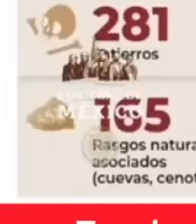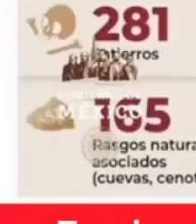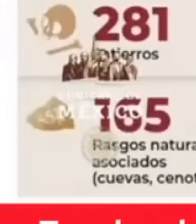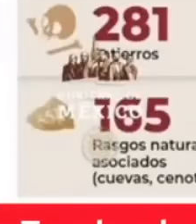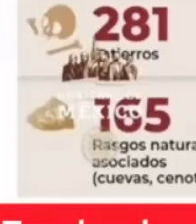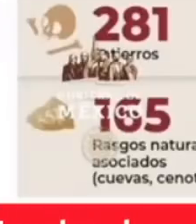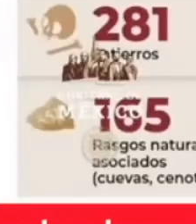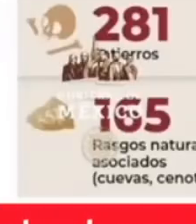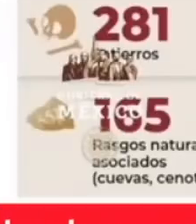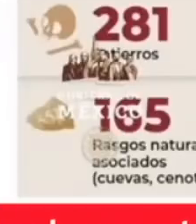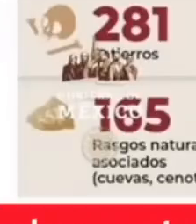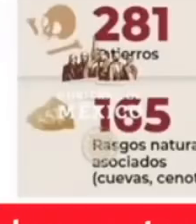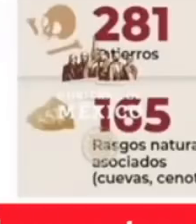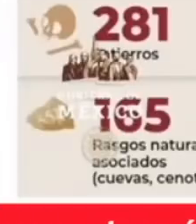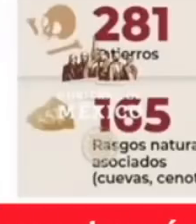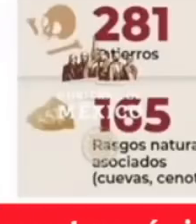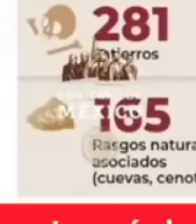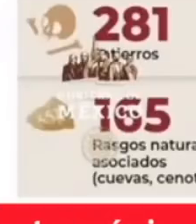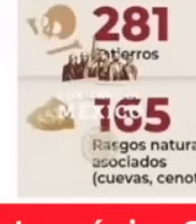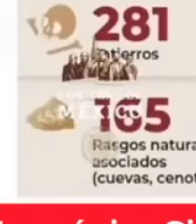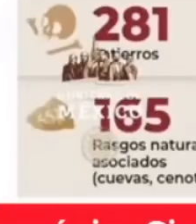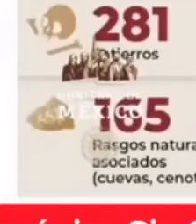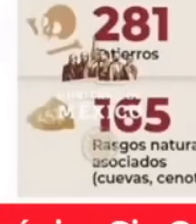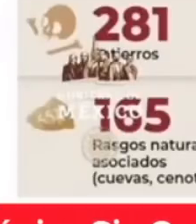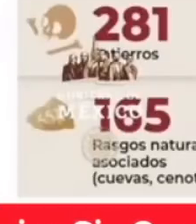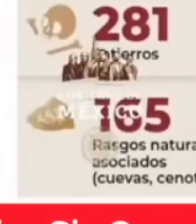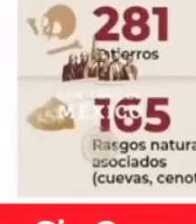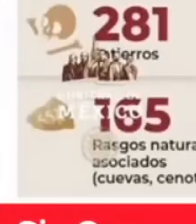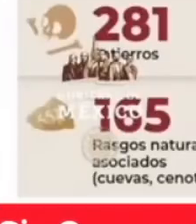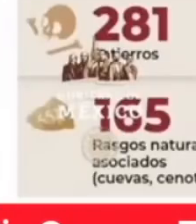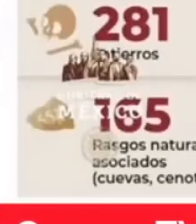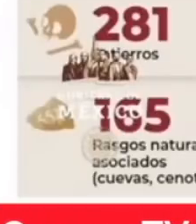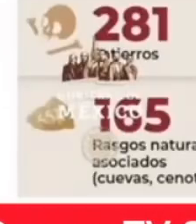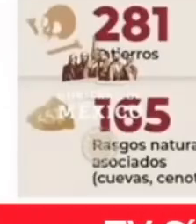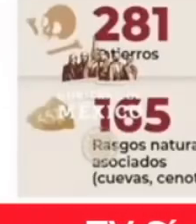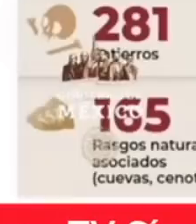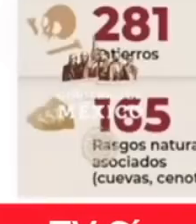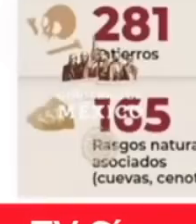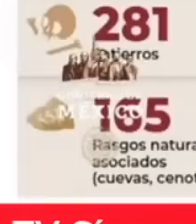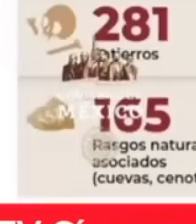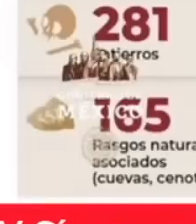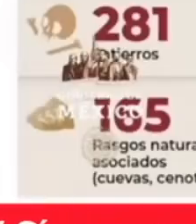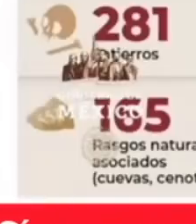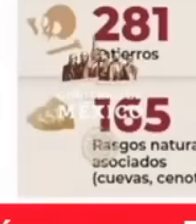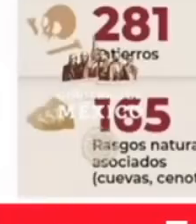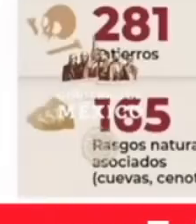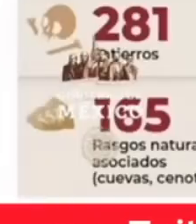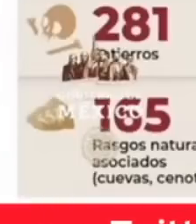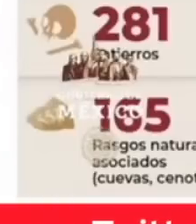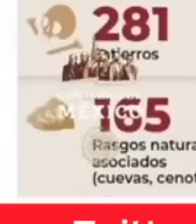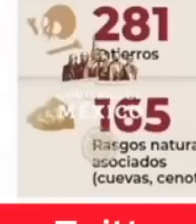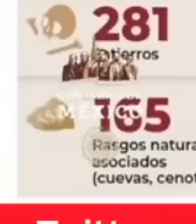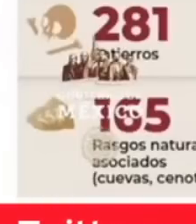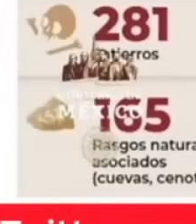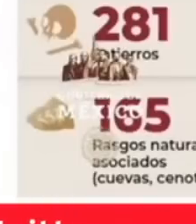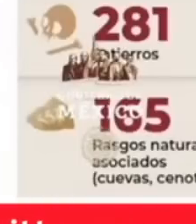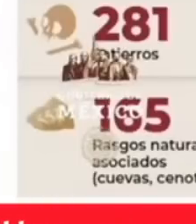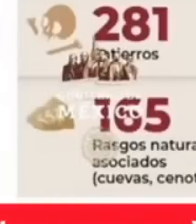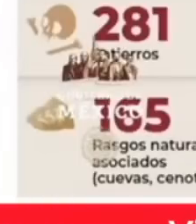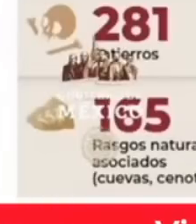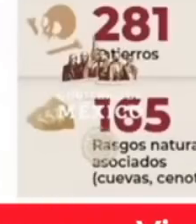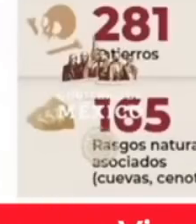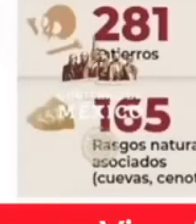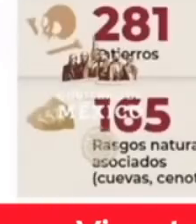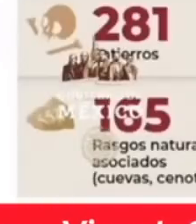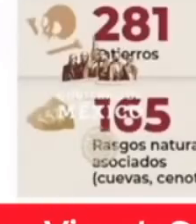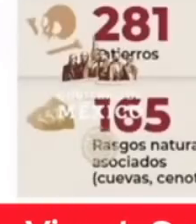de más de 1,200,000 fragmentos de cerámica que, aunque tal vez al público en general no